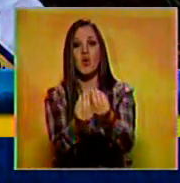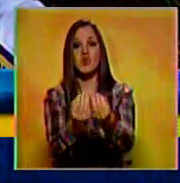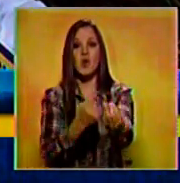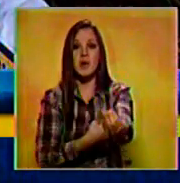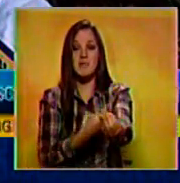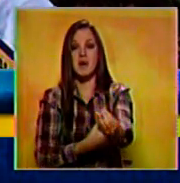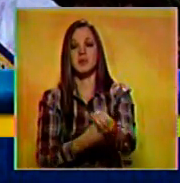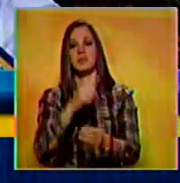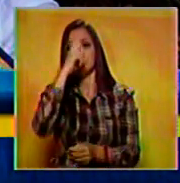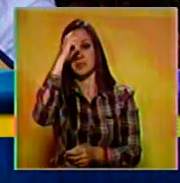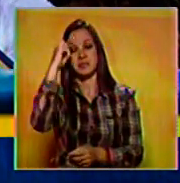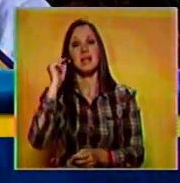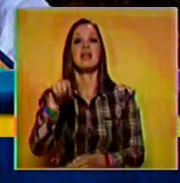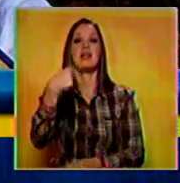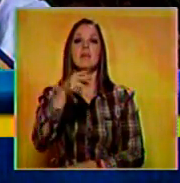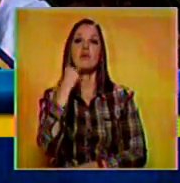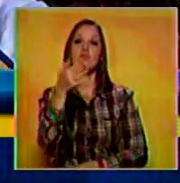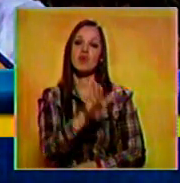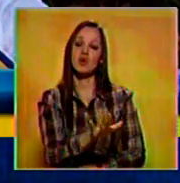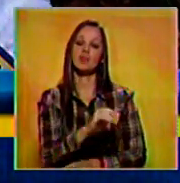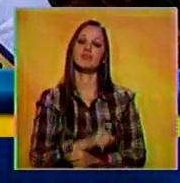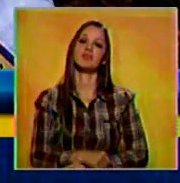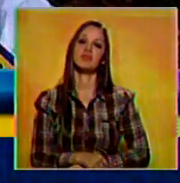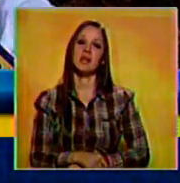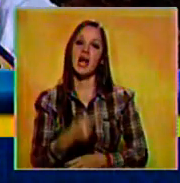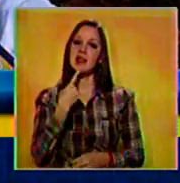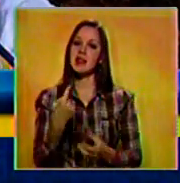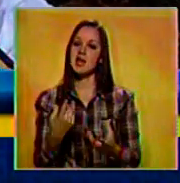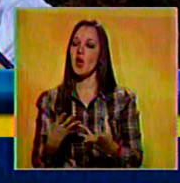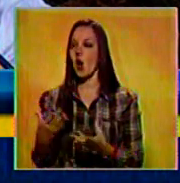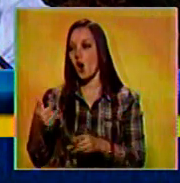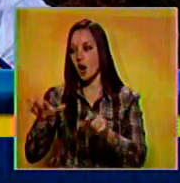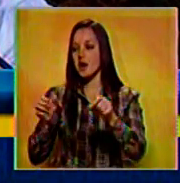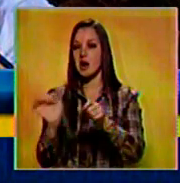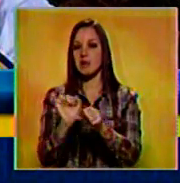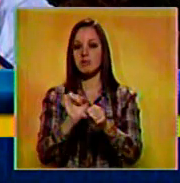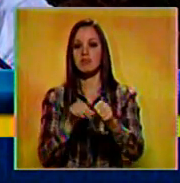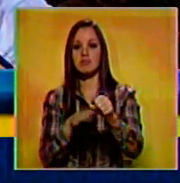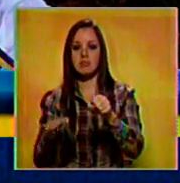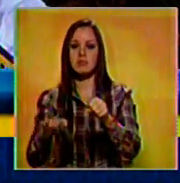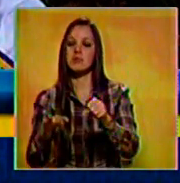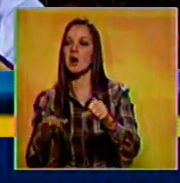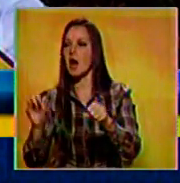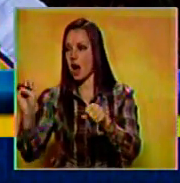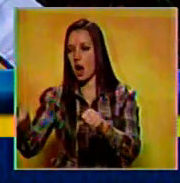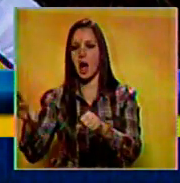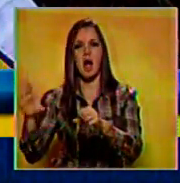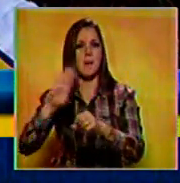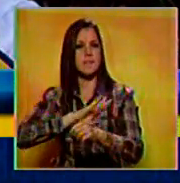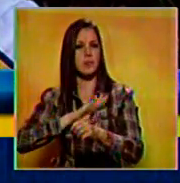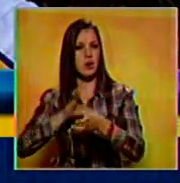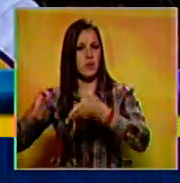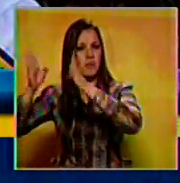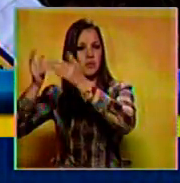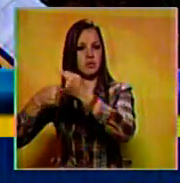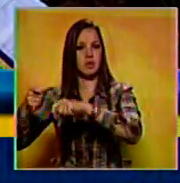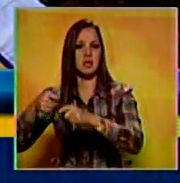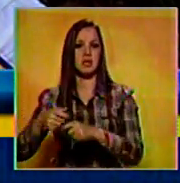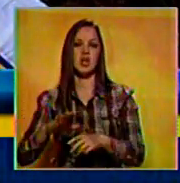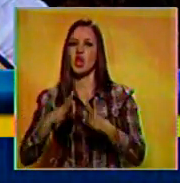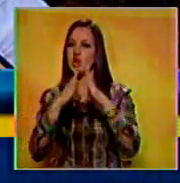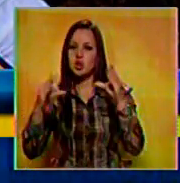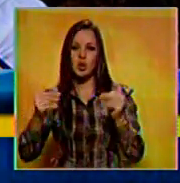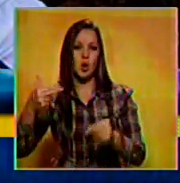negocio, pues se iba a entrevistar con el socio, y ahí los emboscaron. Pero todos los tiros fueron para